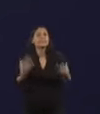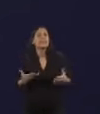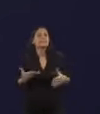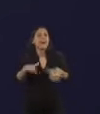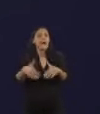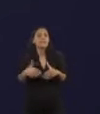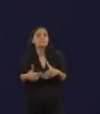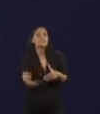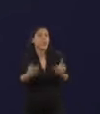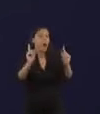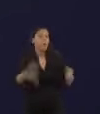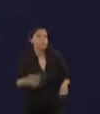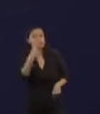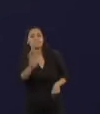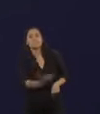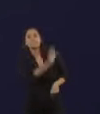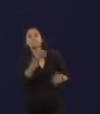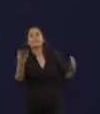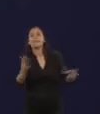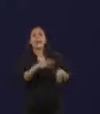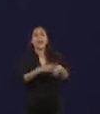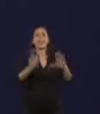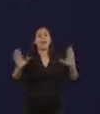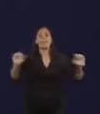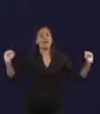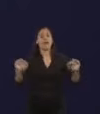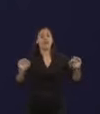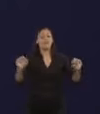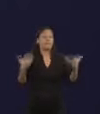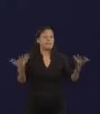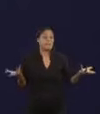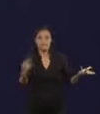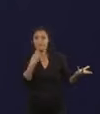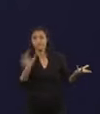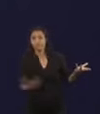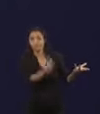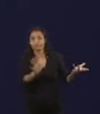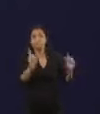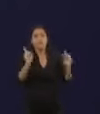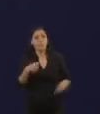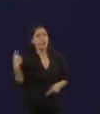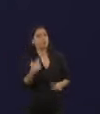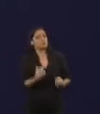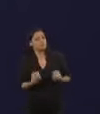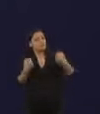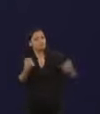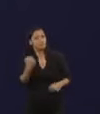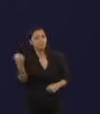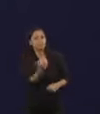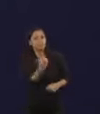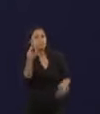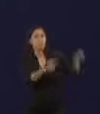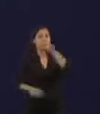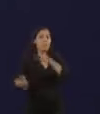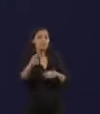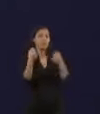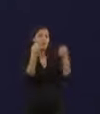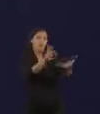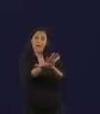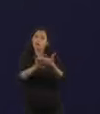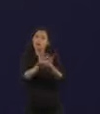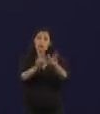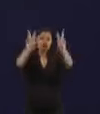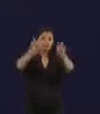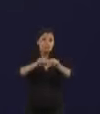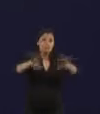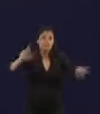supuesto el invierno entendemos que estamos haciendo todos los esfuerzos para que eso efectivamente no ocurra y